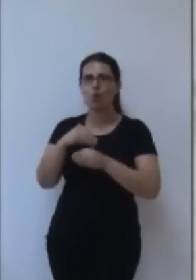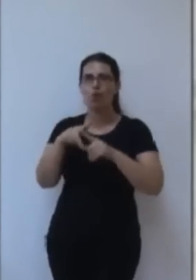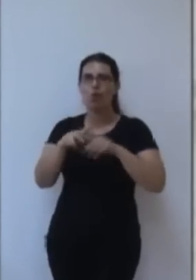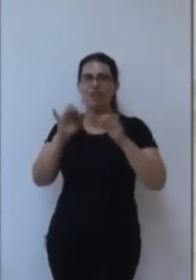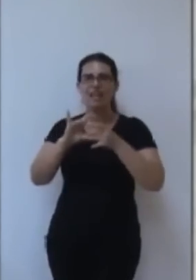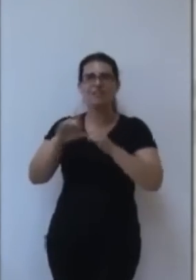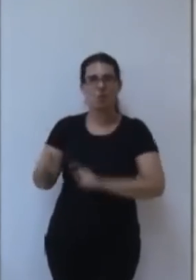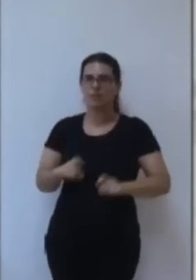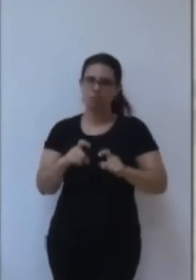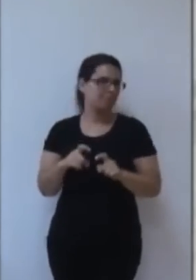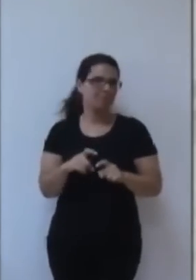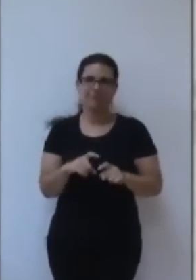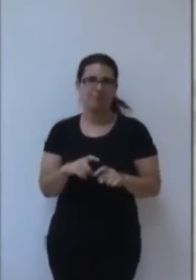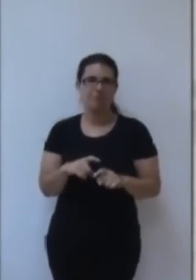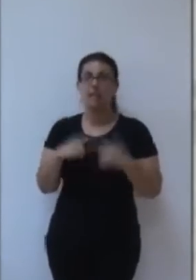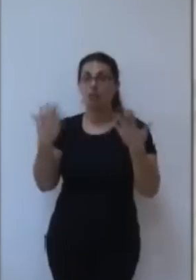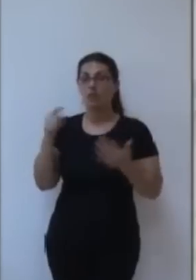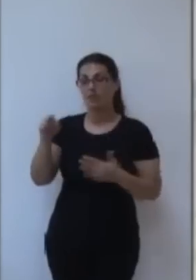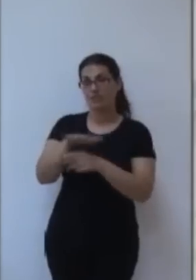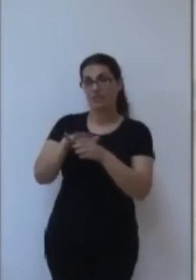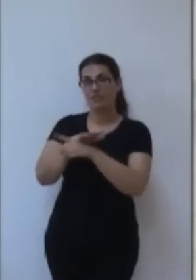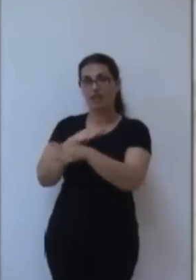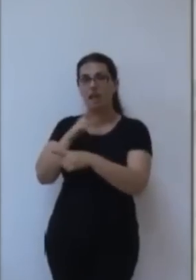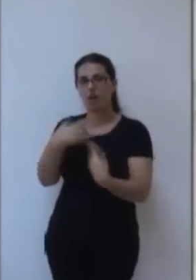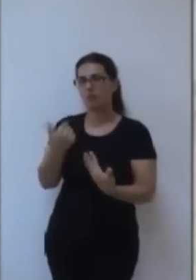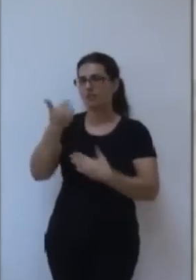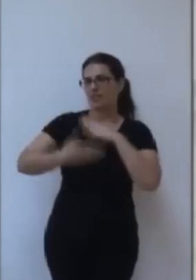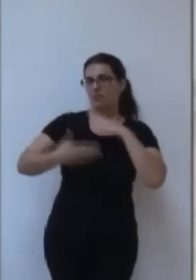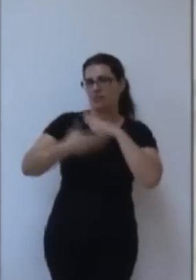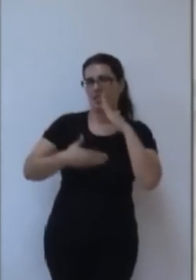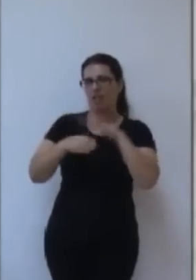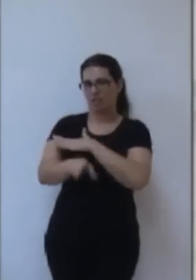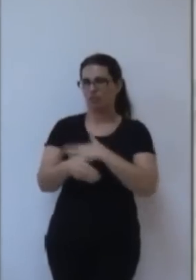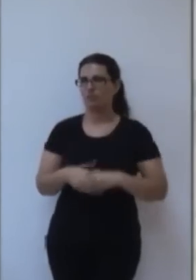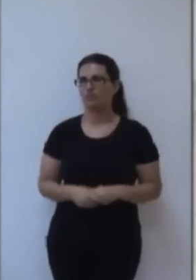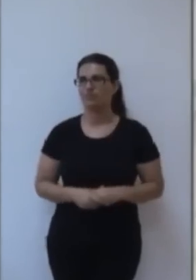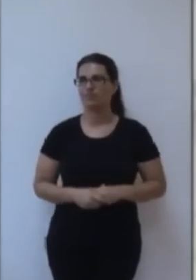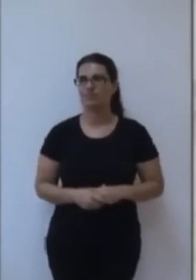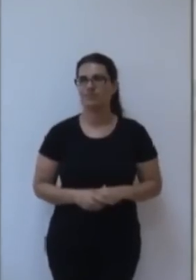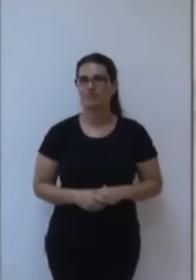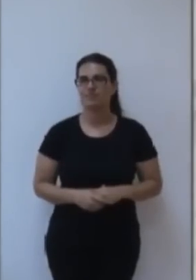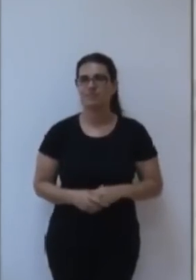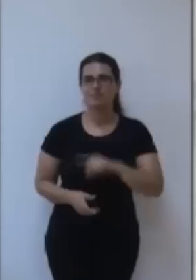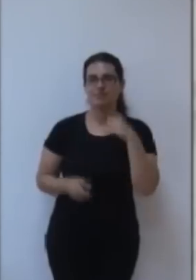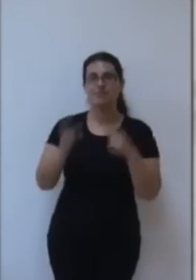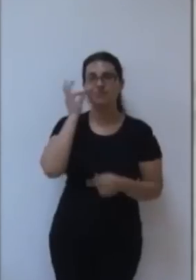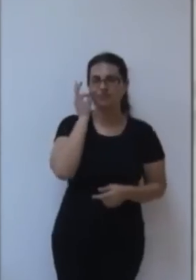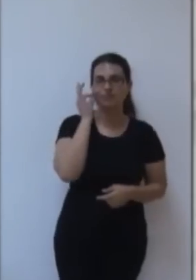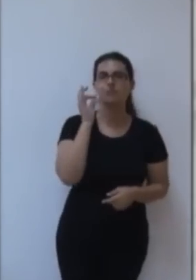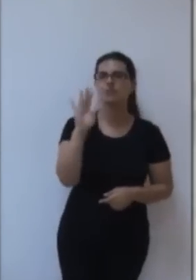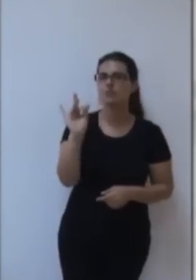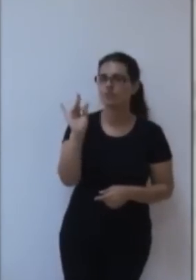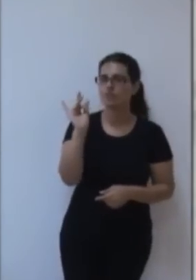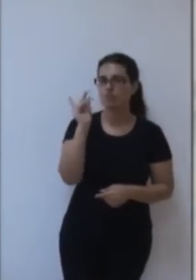herramientas informáticas. Entonces, en ese ámbito está más limitado el acceso. Sí, pero